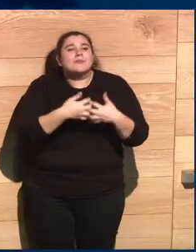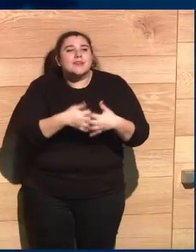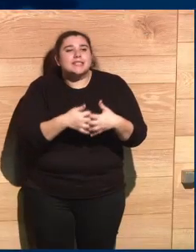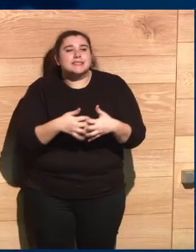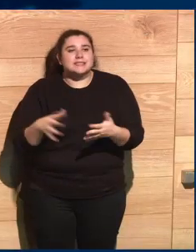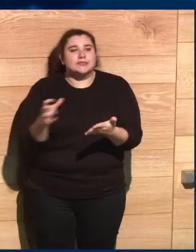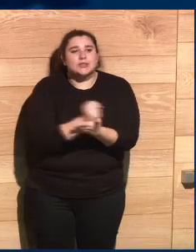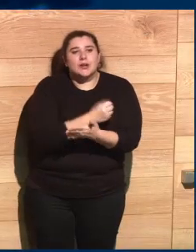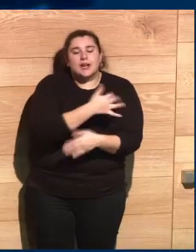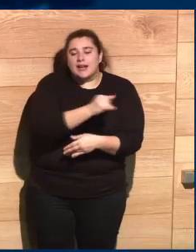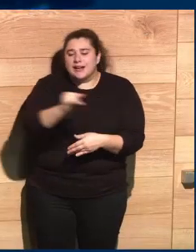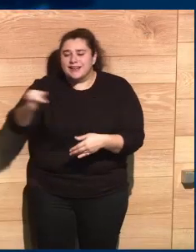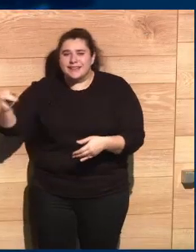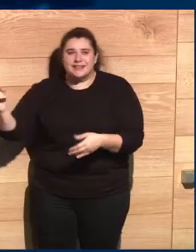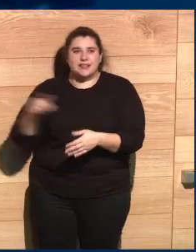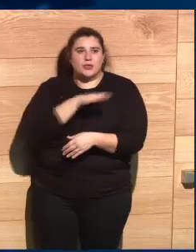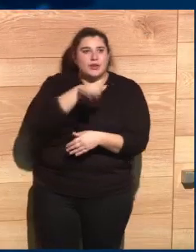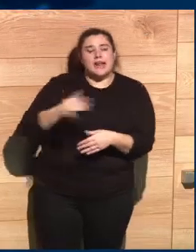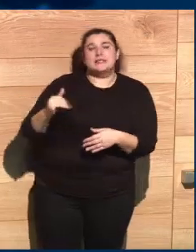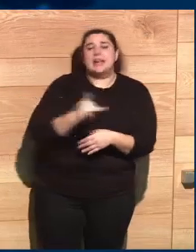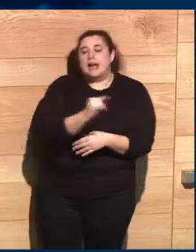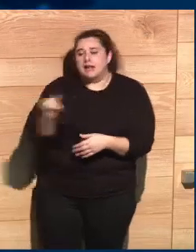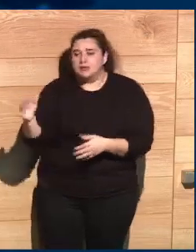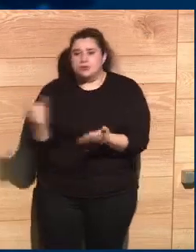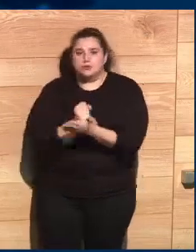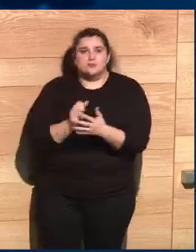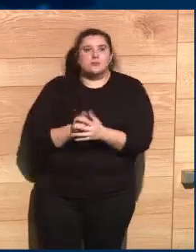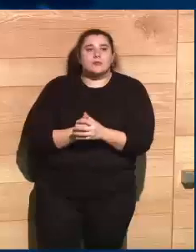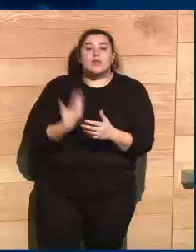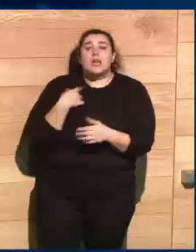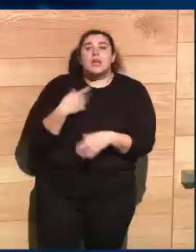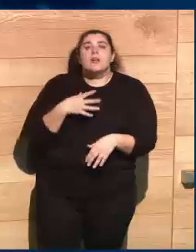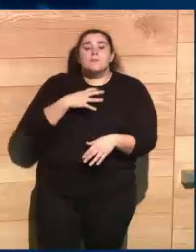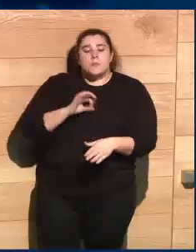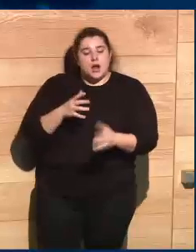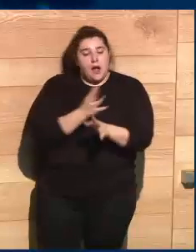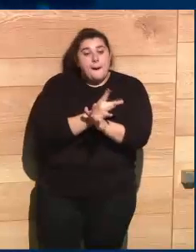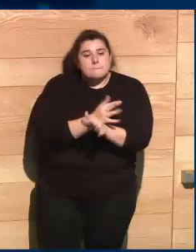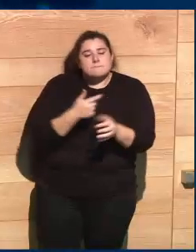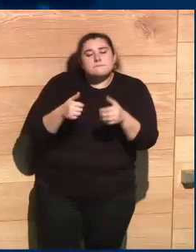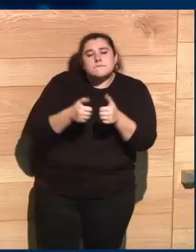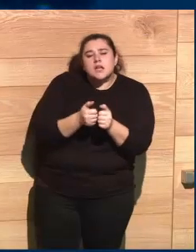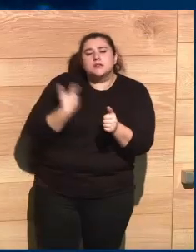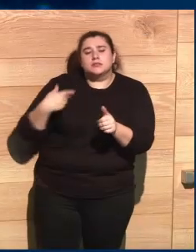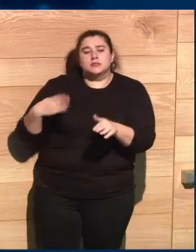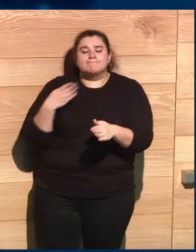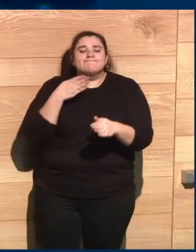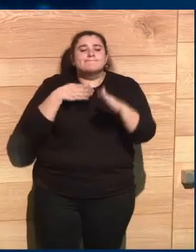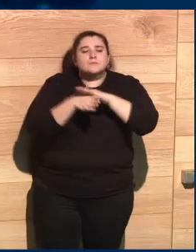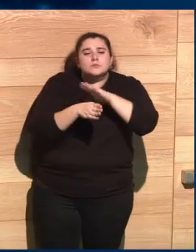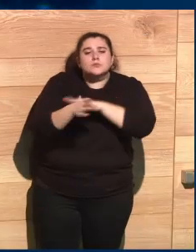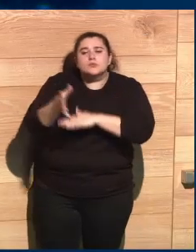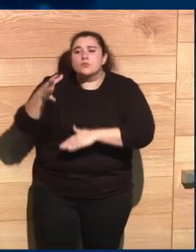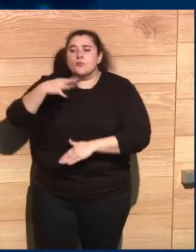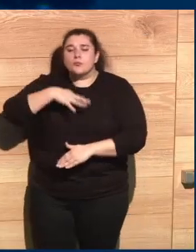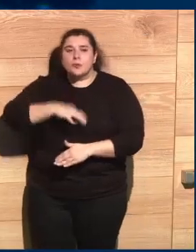que el mayor cambio es que ahora el videojuego está en... Podemos acceder al videojuego en todas partes. Yo creo que quizás es el mayor